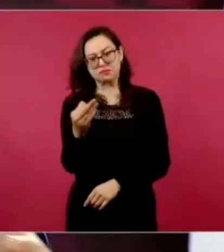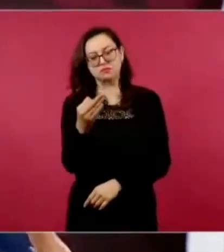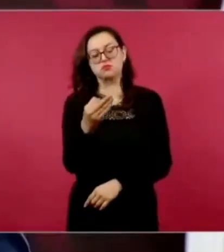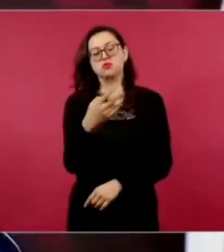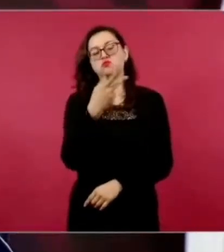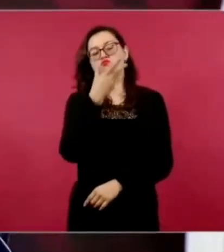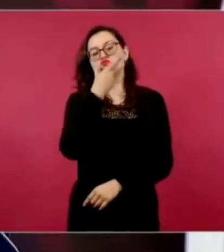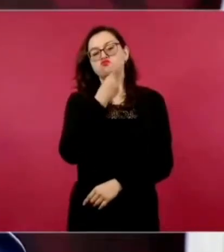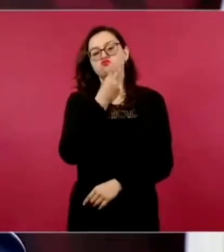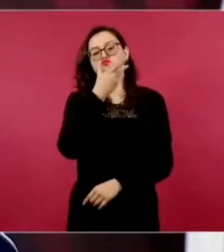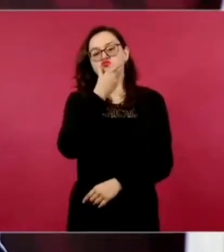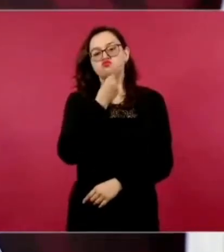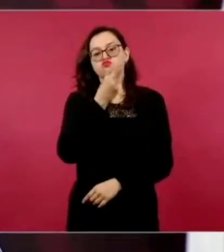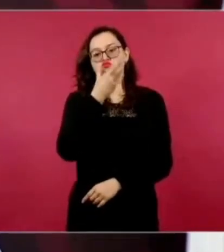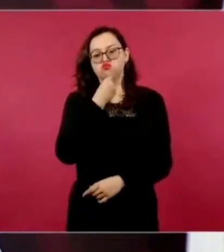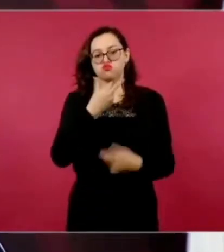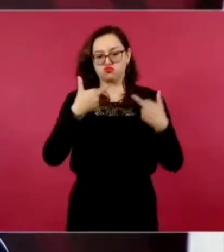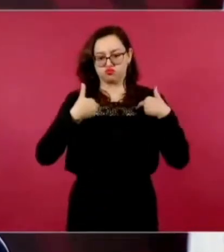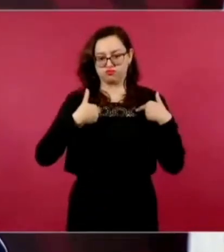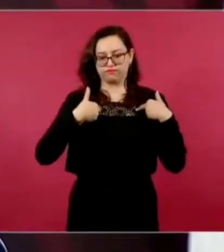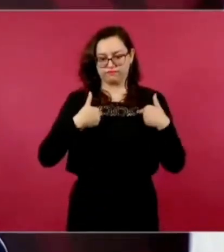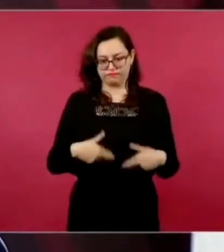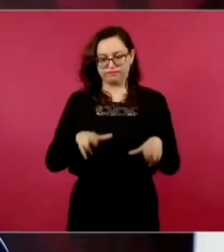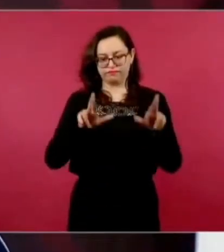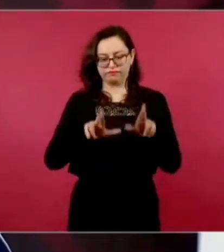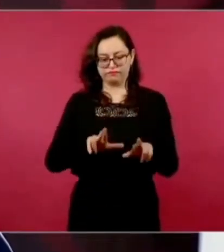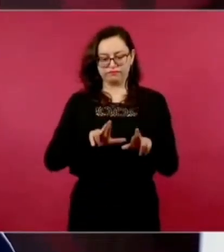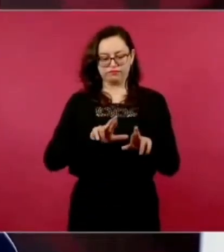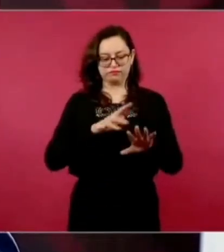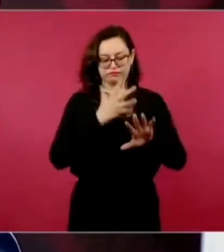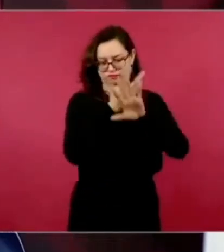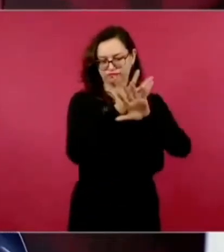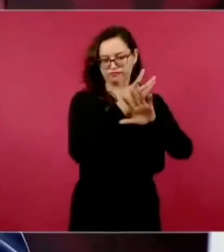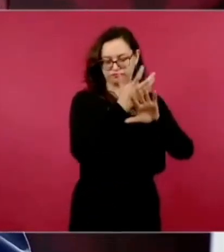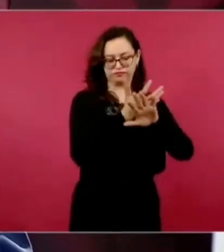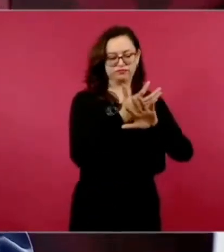de los negociadores de Estados Unidos,